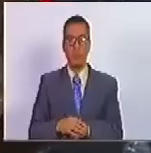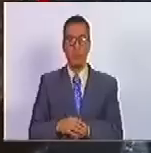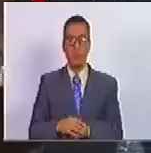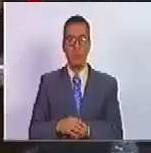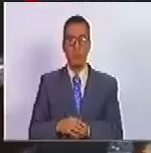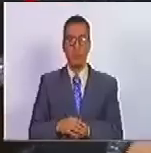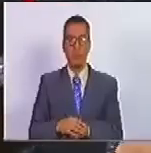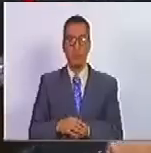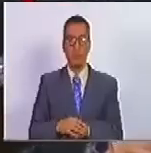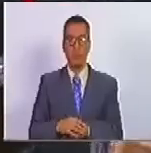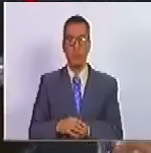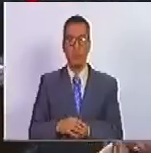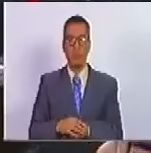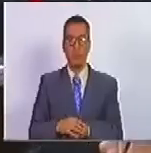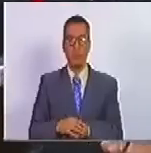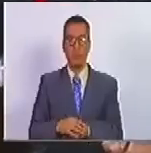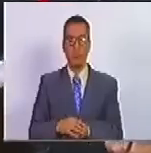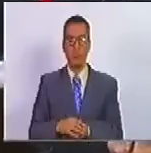Igualmente,